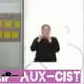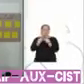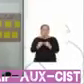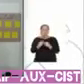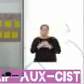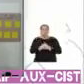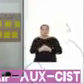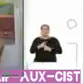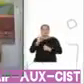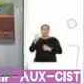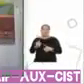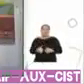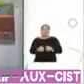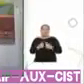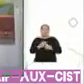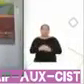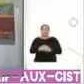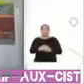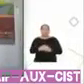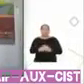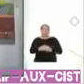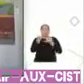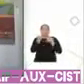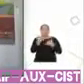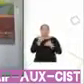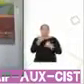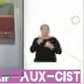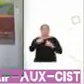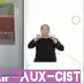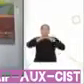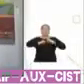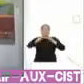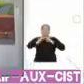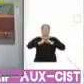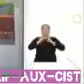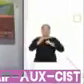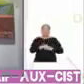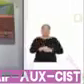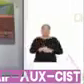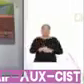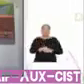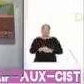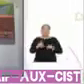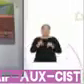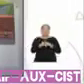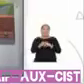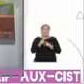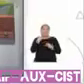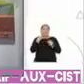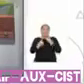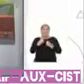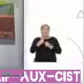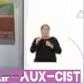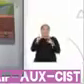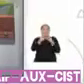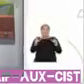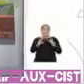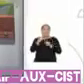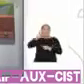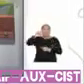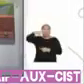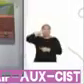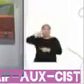prácticamente toda su vida. Y ahora, en el presente, yo soy deportista y atleta acá de la ciudad de Iquitos.